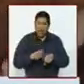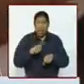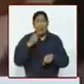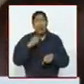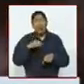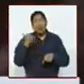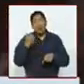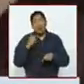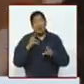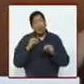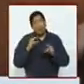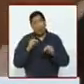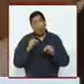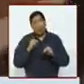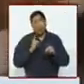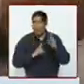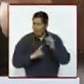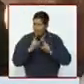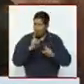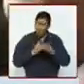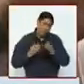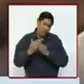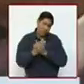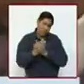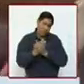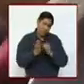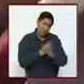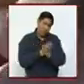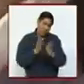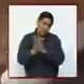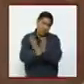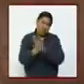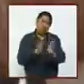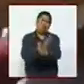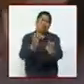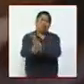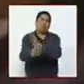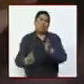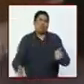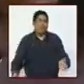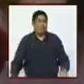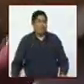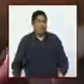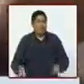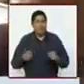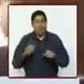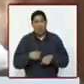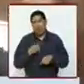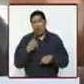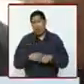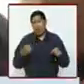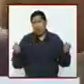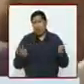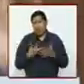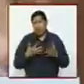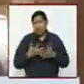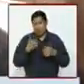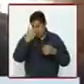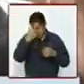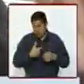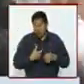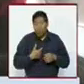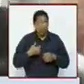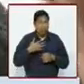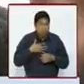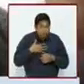que no, otros sí corretean. Hay otro por delante por pasar. Ya. Así corretean, da miedo a ratos. ¿O el pasajero pide